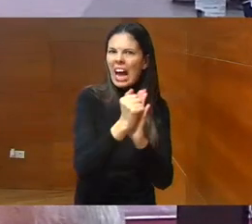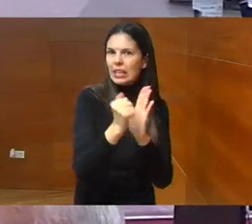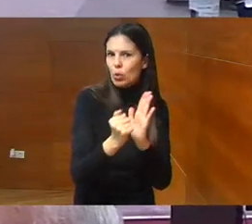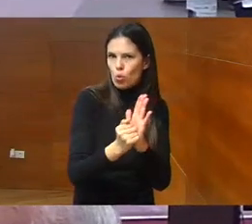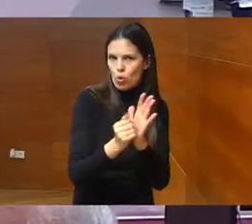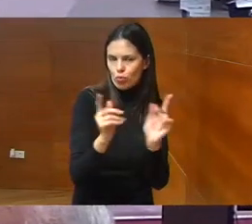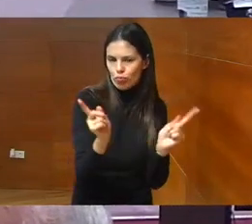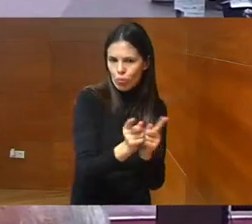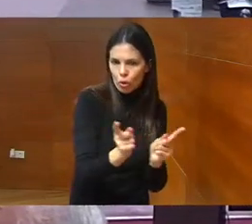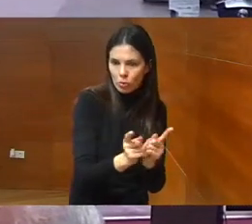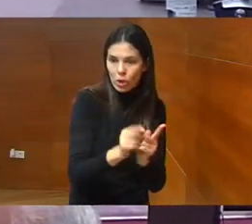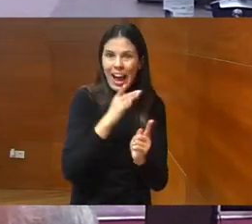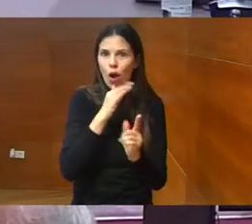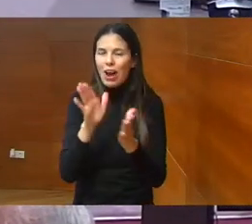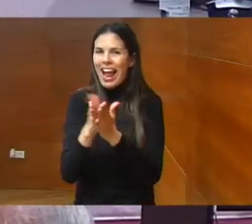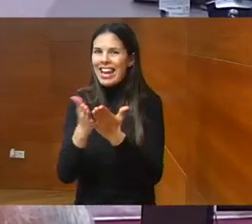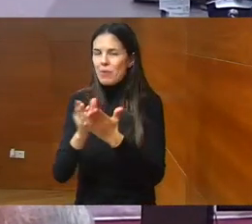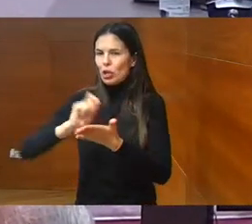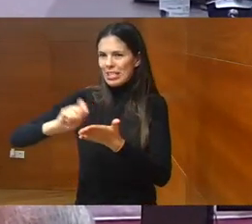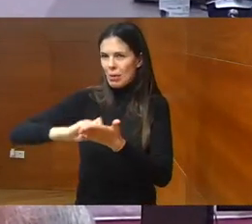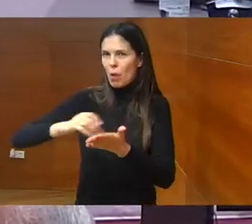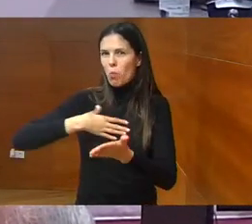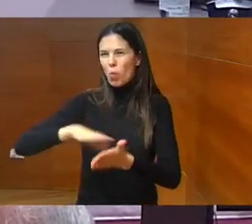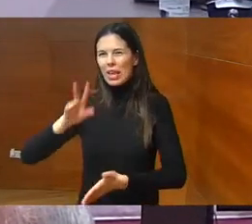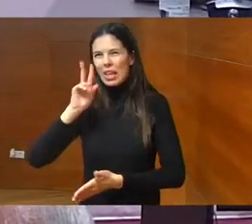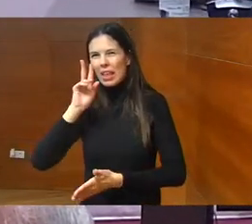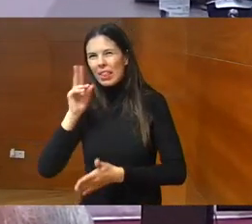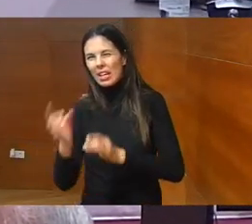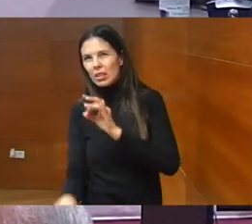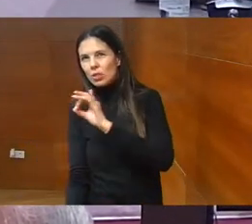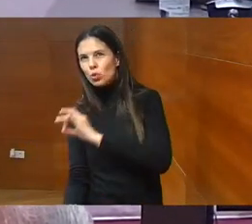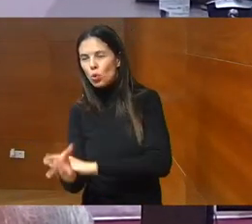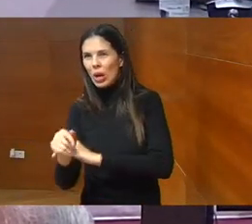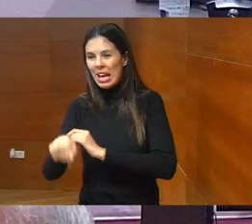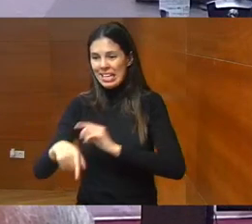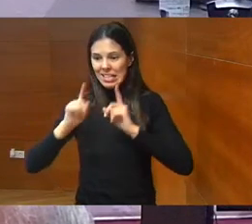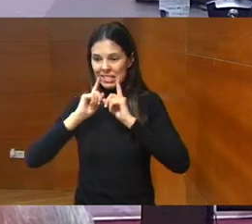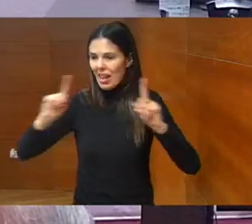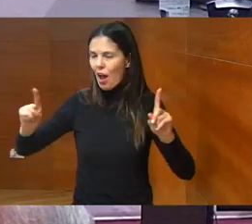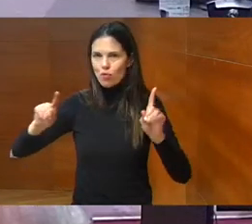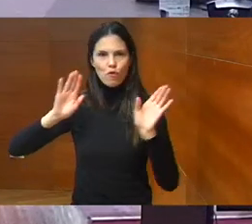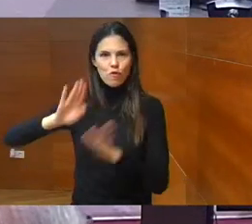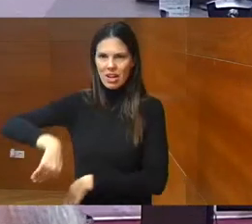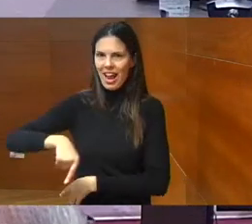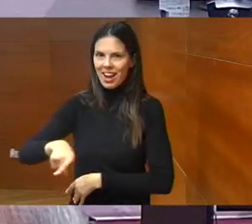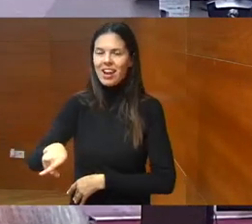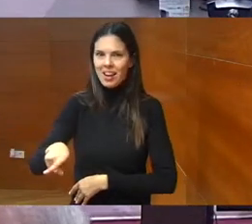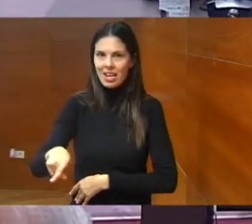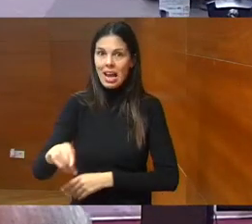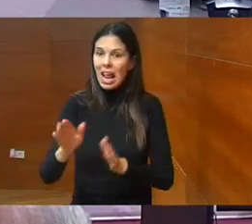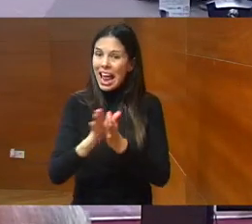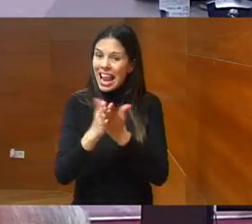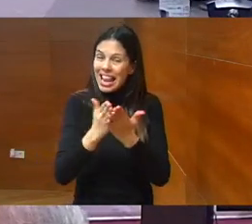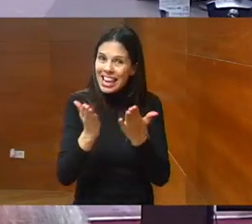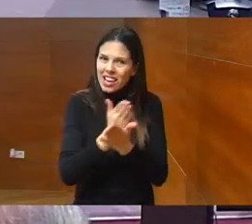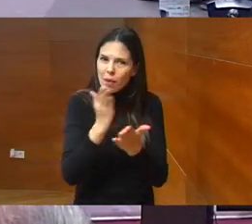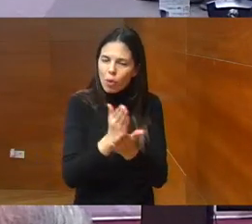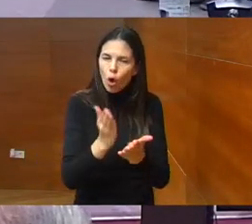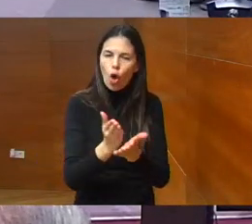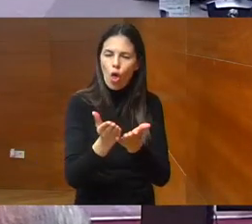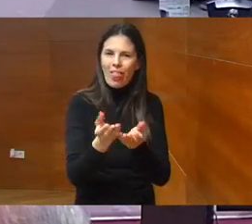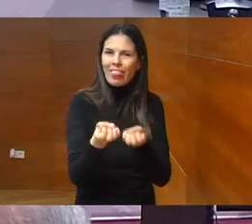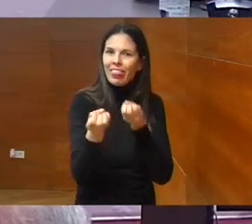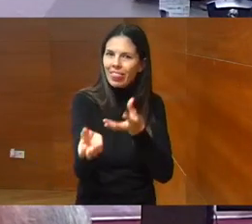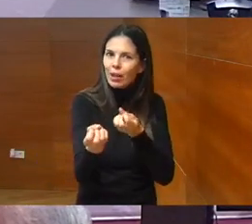vaya a escribir un libro que probablemente a luz afináis de este ano y es un libro con nuevos datos nuevas